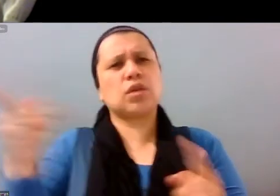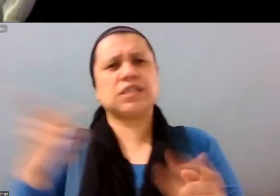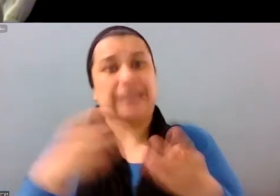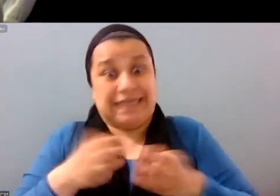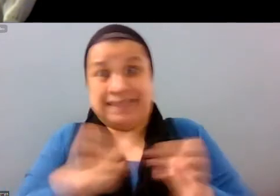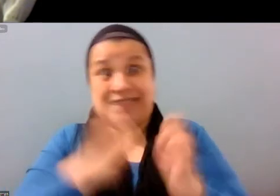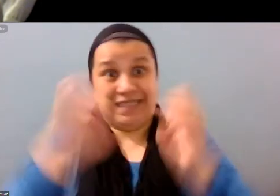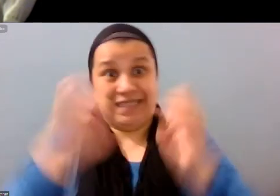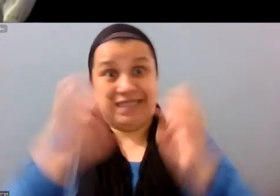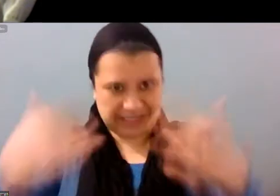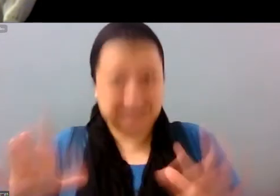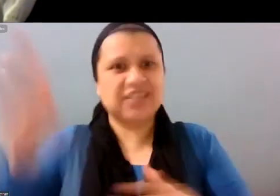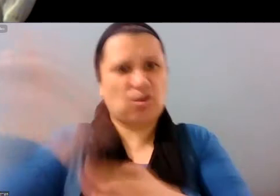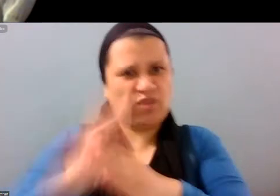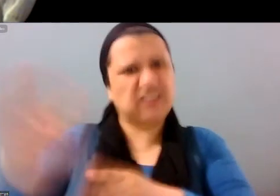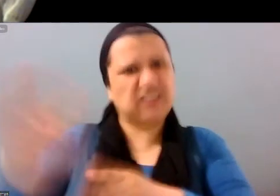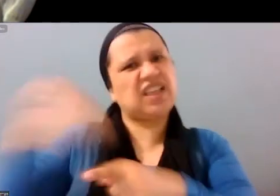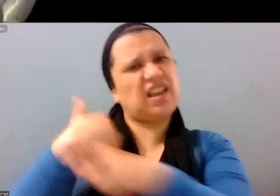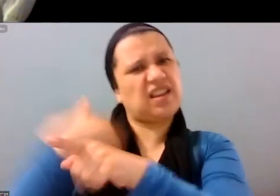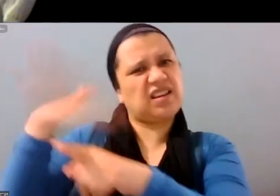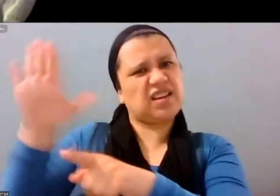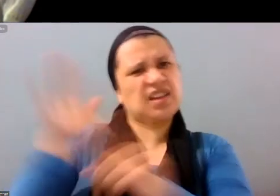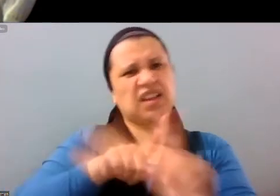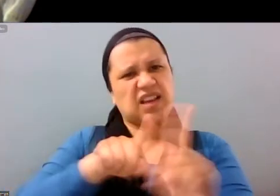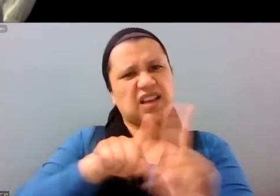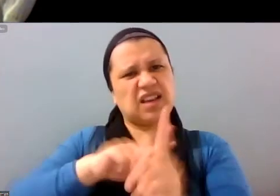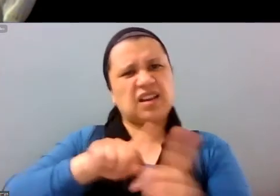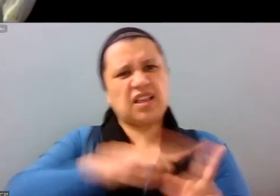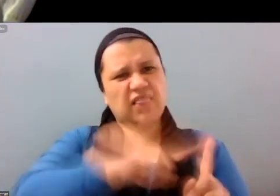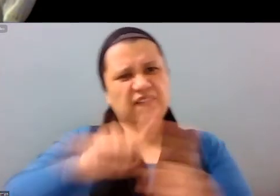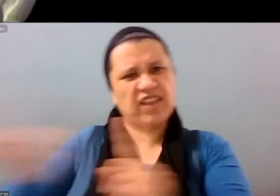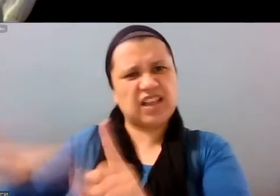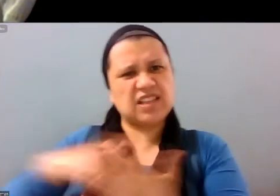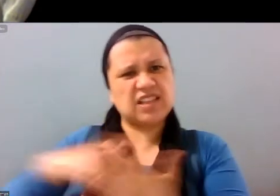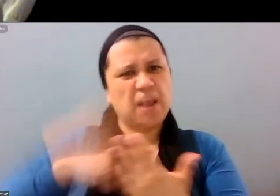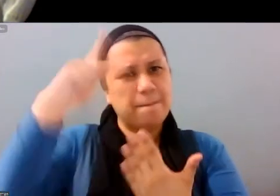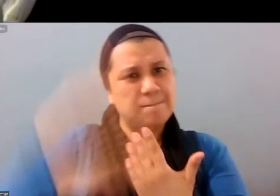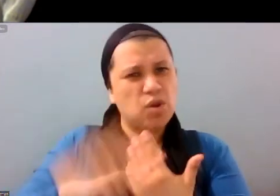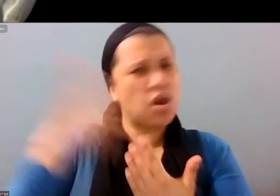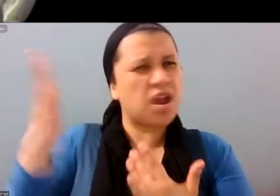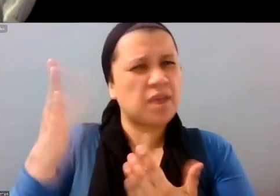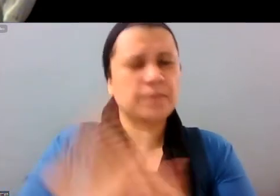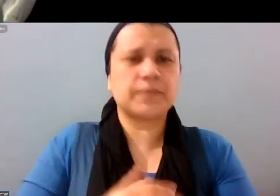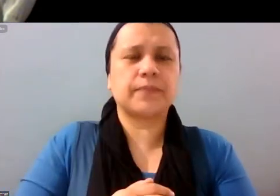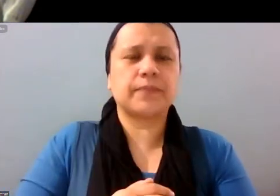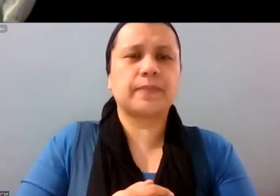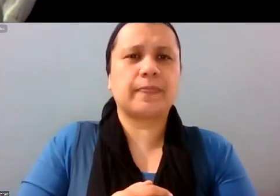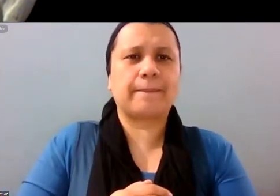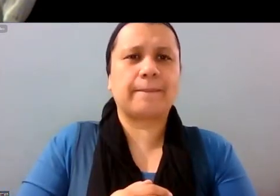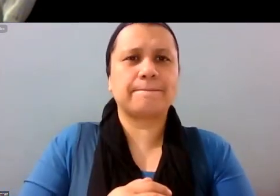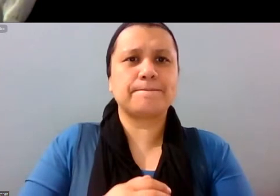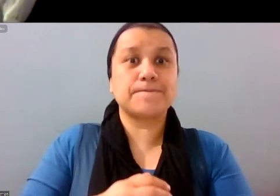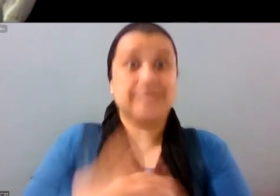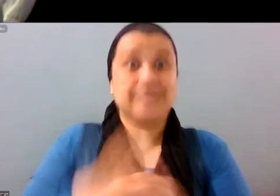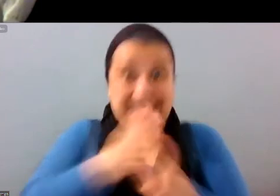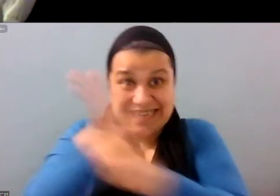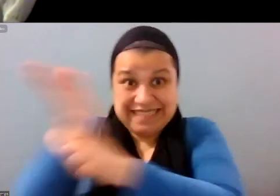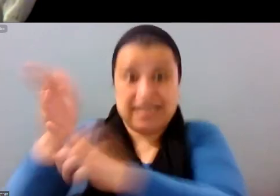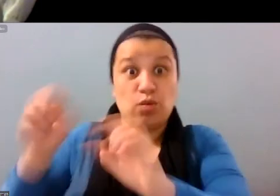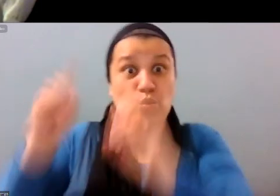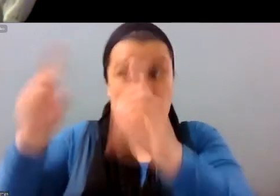universidad tienen desde los diferentes programas a nivel de las carreras de educación y también de